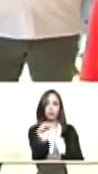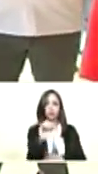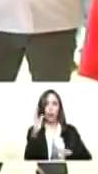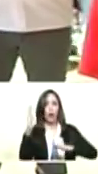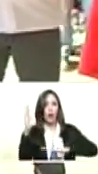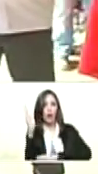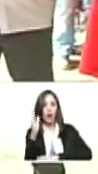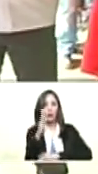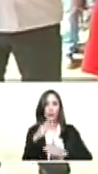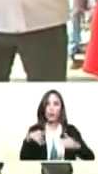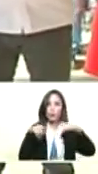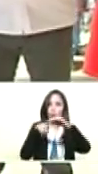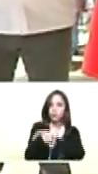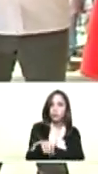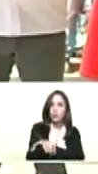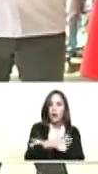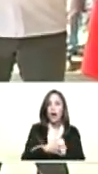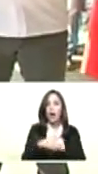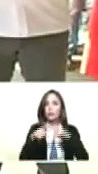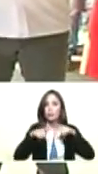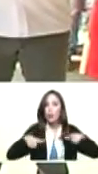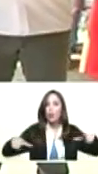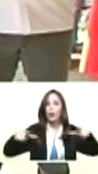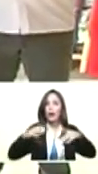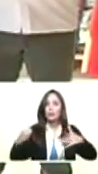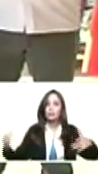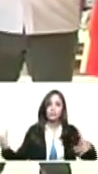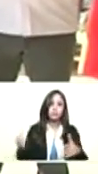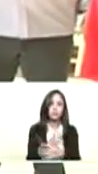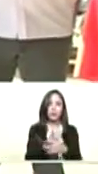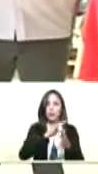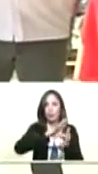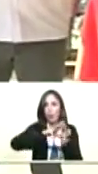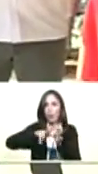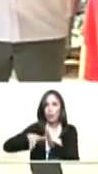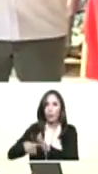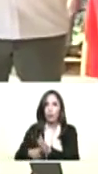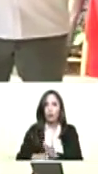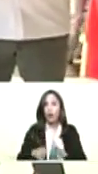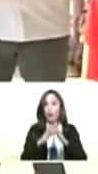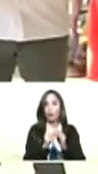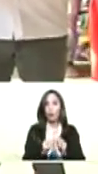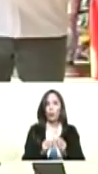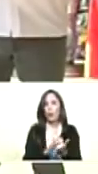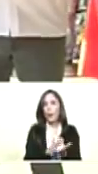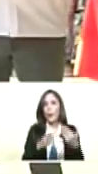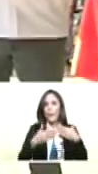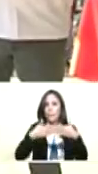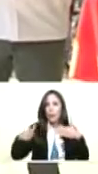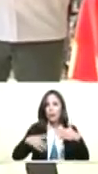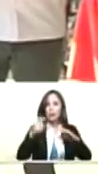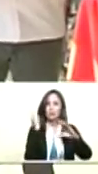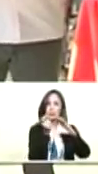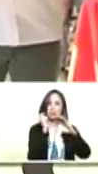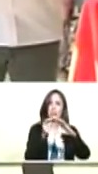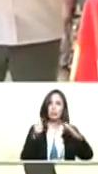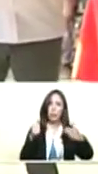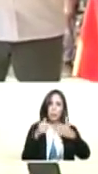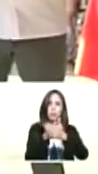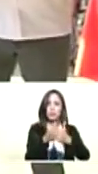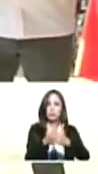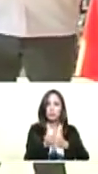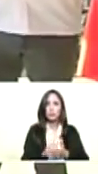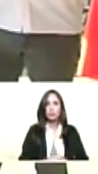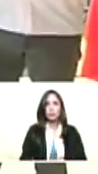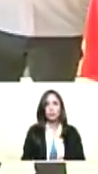finca en Valencia y ahí había un equipo que con soldadura tumbaba las puertas, arrancaba las puertas para no romper el